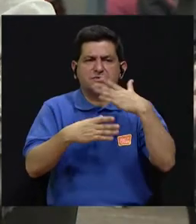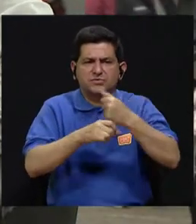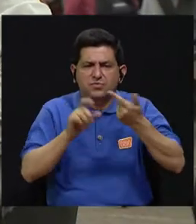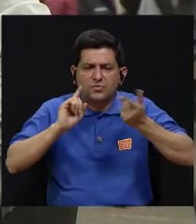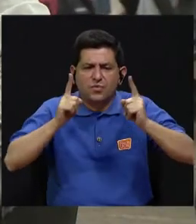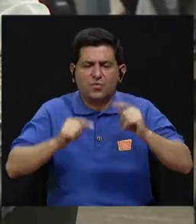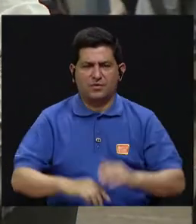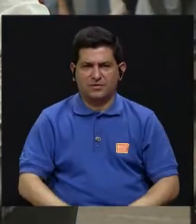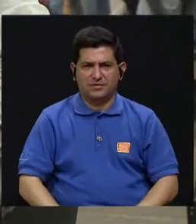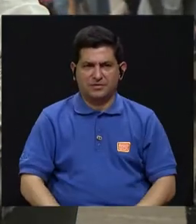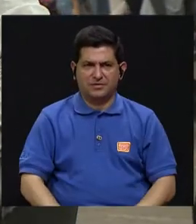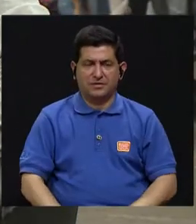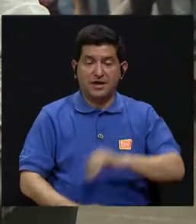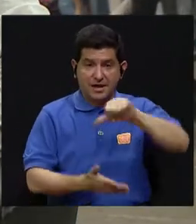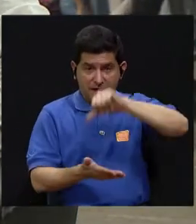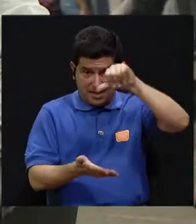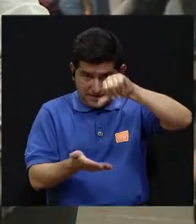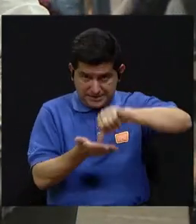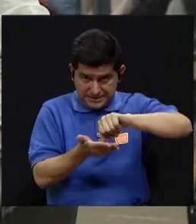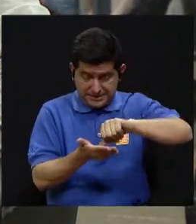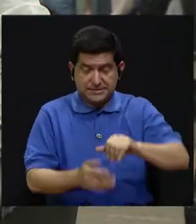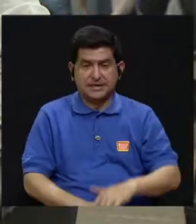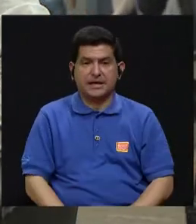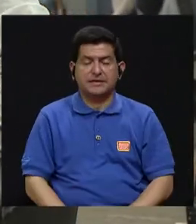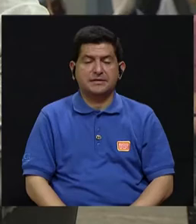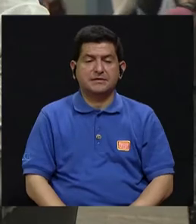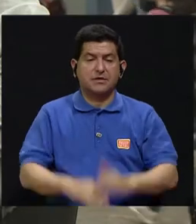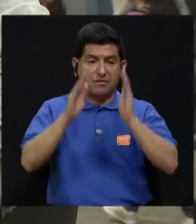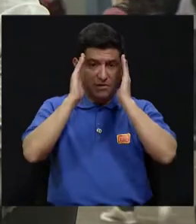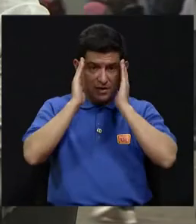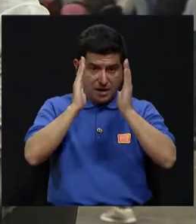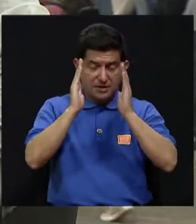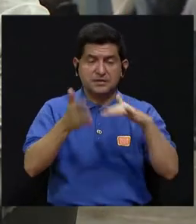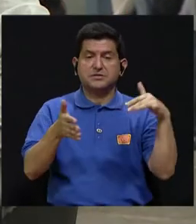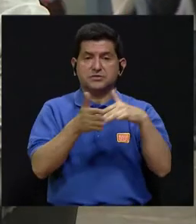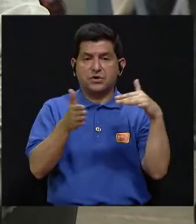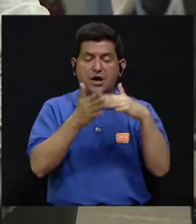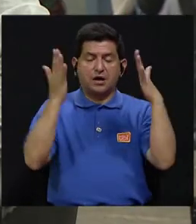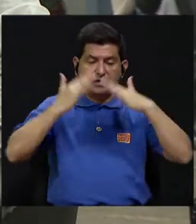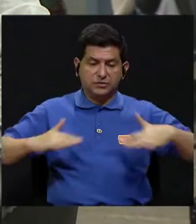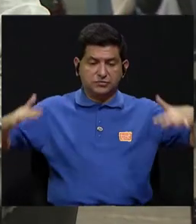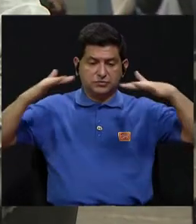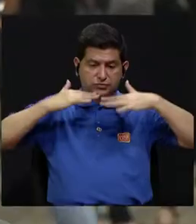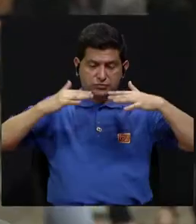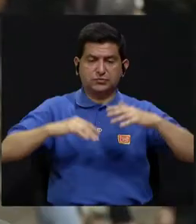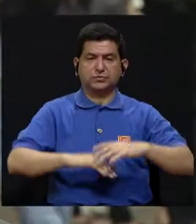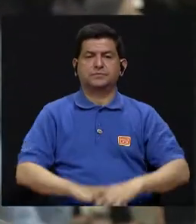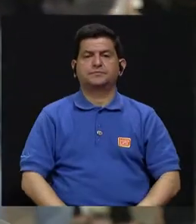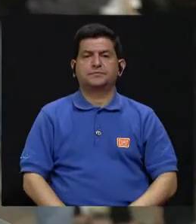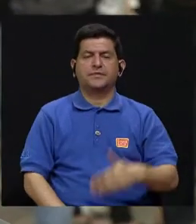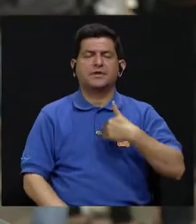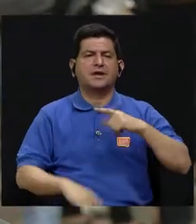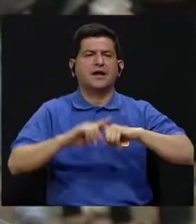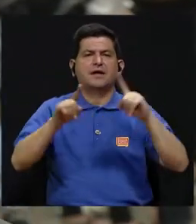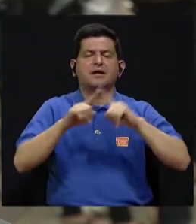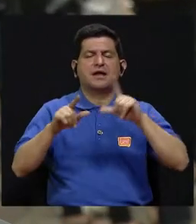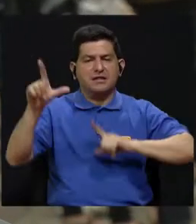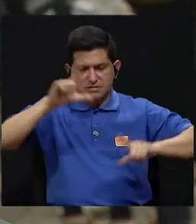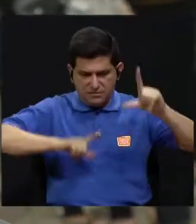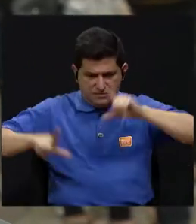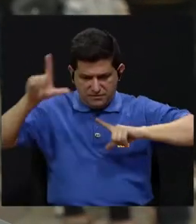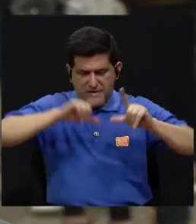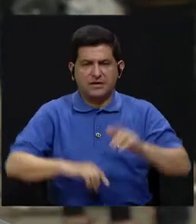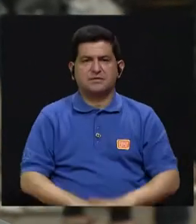estudios realizan. Claro. Bueno, el centro es un centro que se dedica básicamente al estudio ambiental. Cuenta con